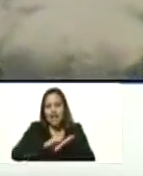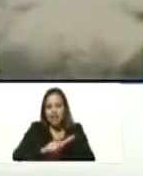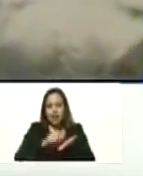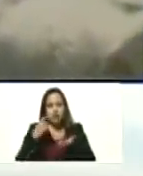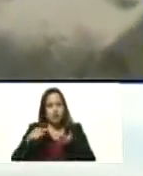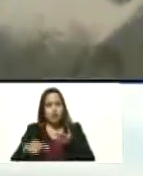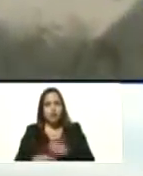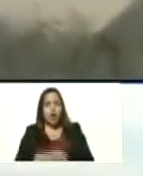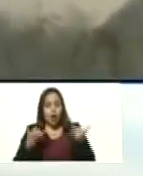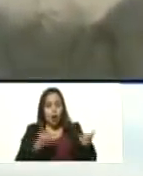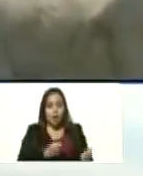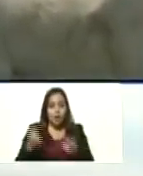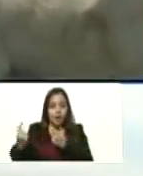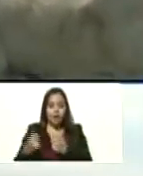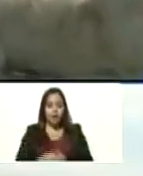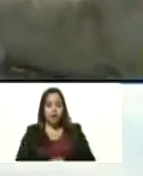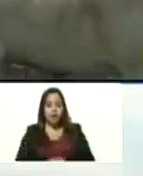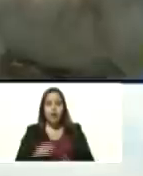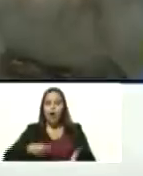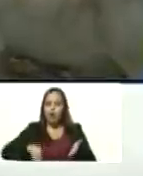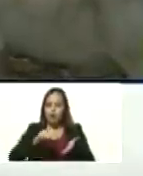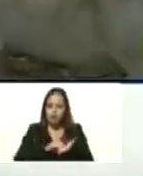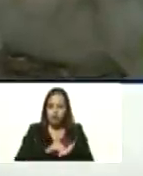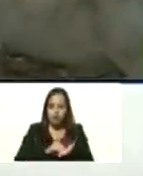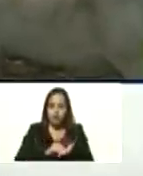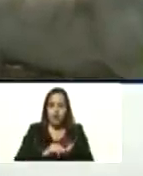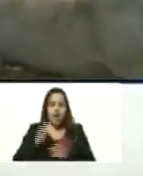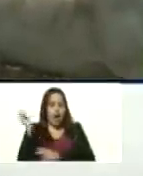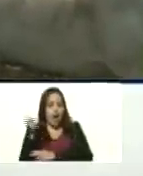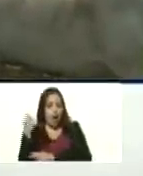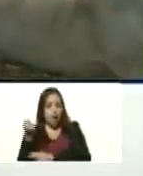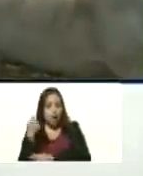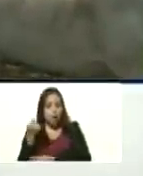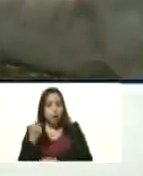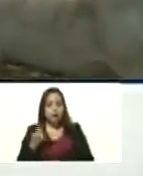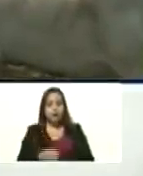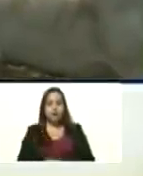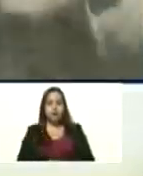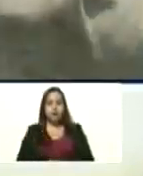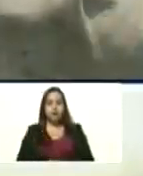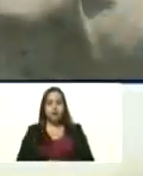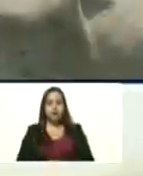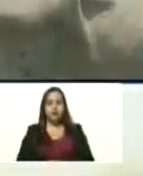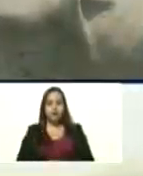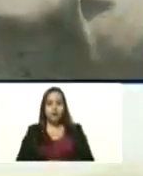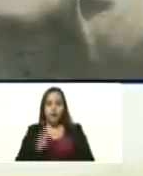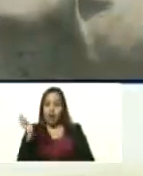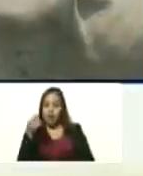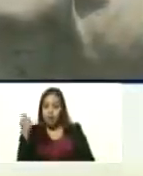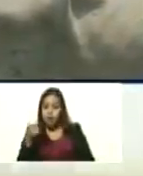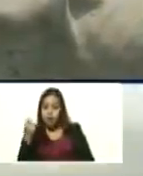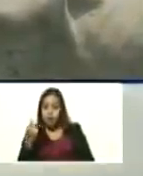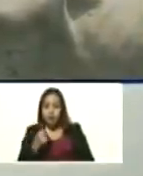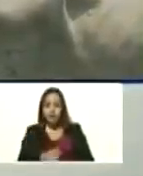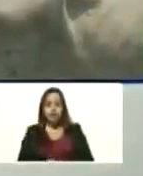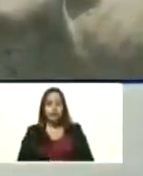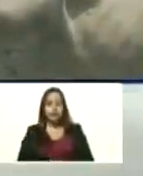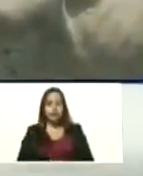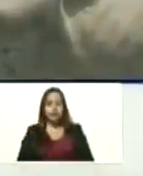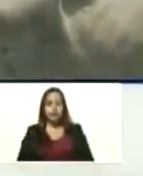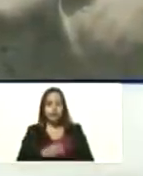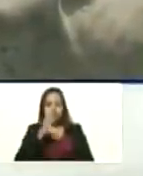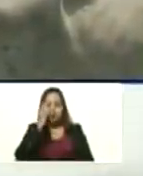vámonos ahora al hato el cedral en el más allá en mantecal apure apure apure